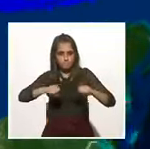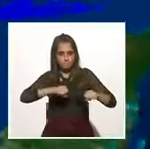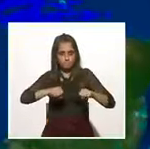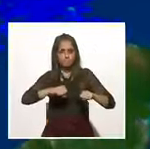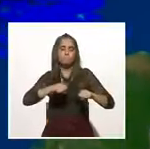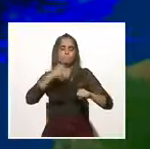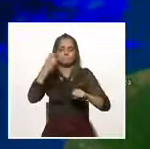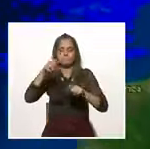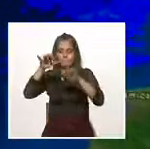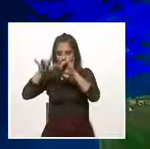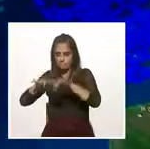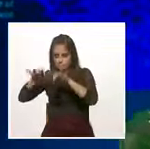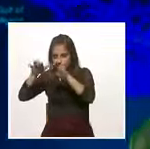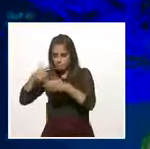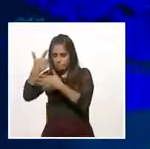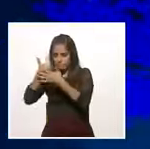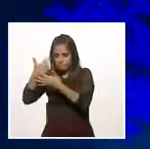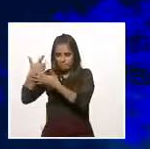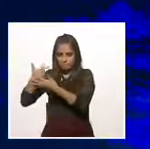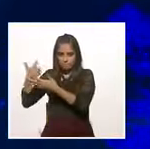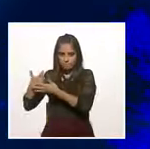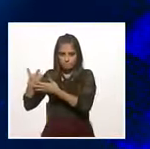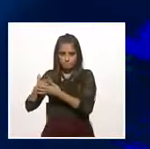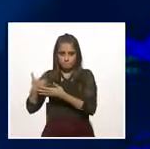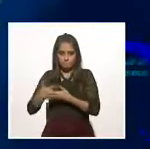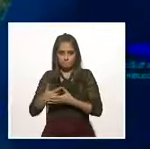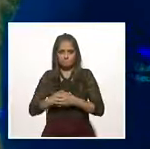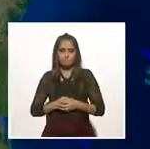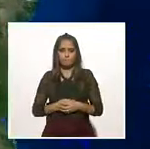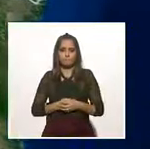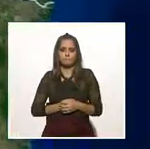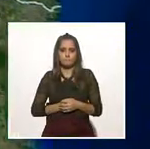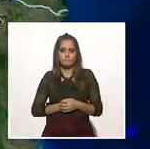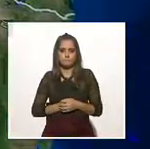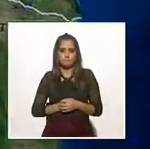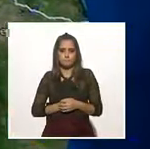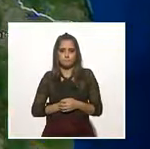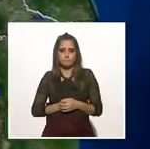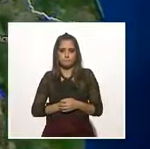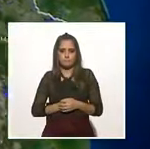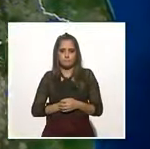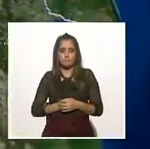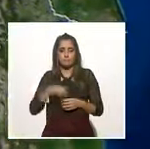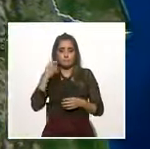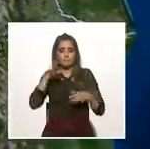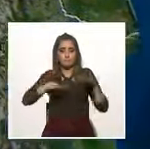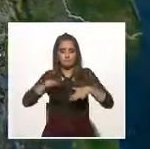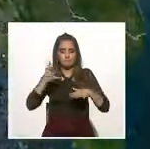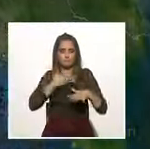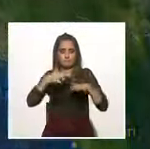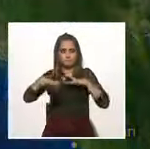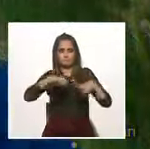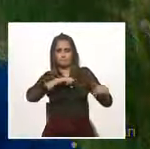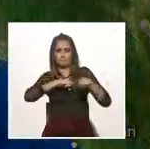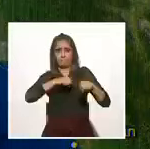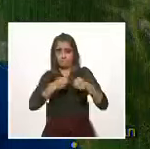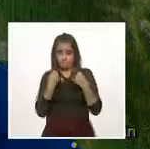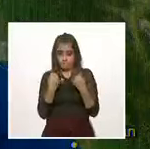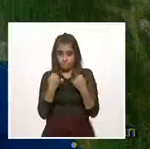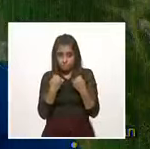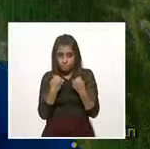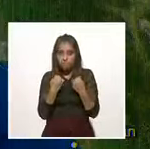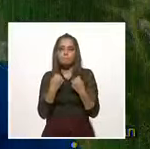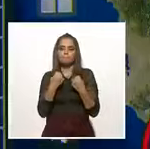para crear mapas de aceleración. Esto es donde se sacude violentamente el terreno y puede ser una forma de